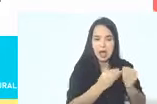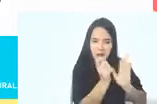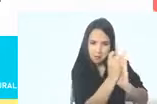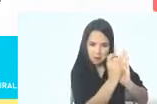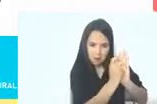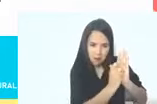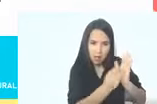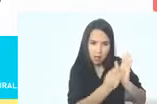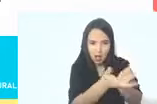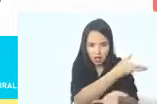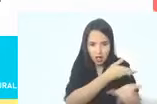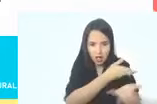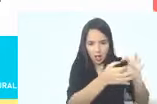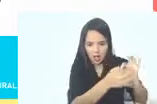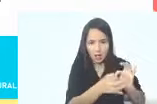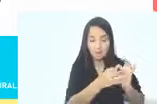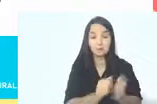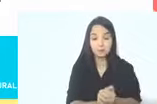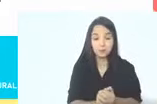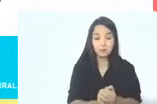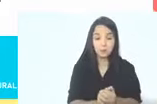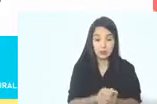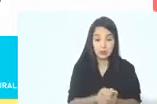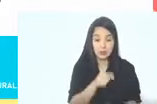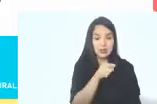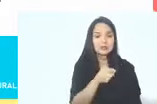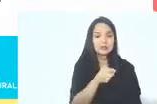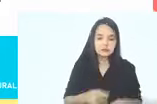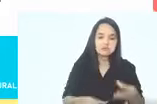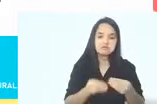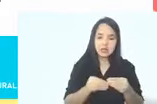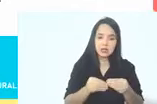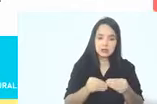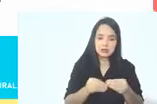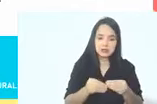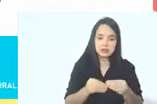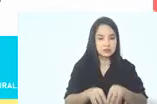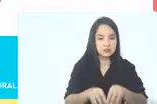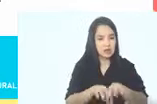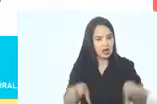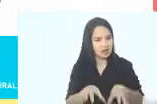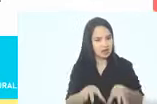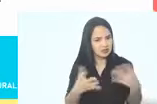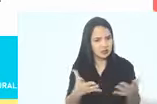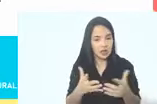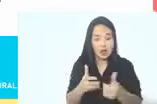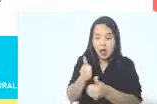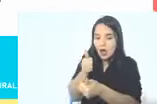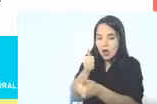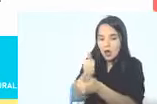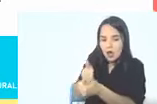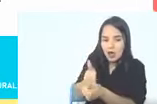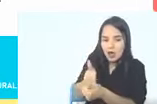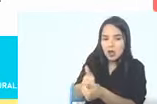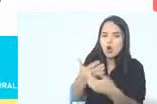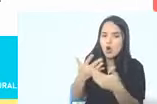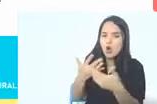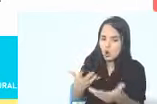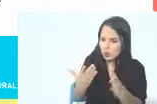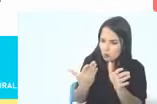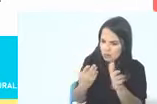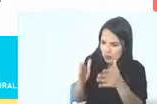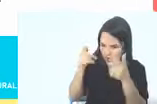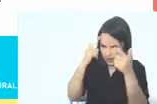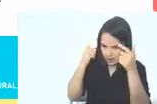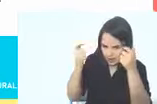Y ahí tenemos la realización también de otras actividades muy, muy, muy importantes. Un taller de finanzas